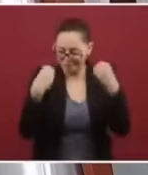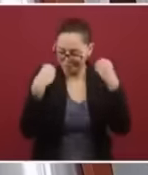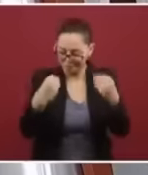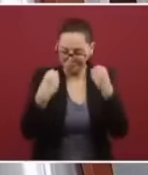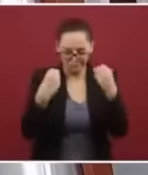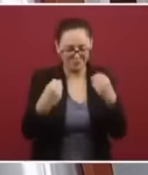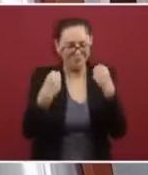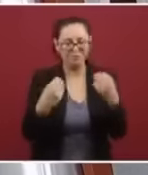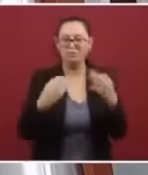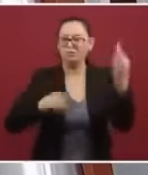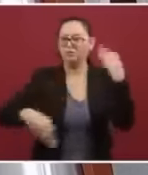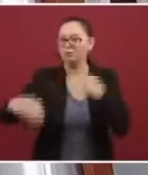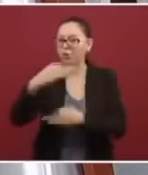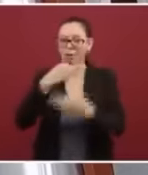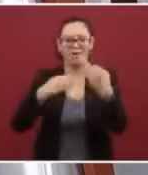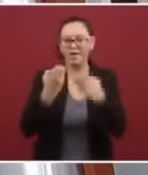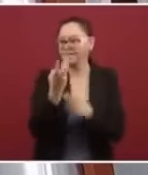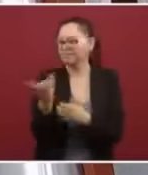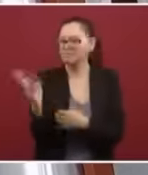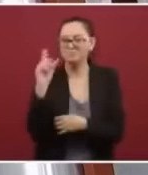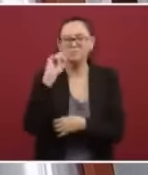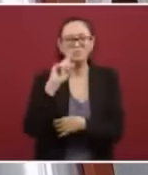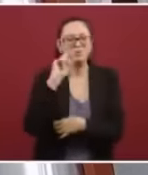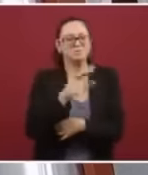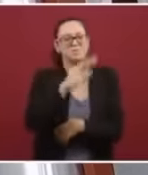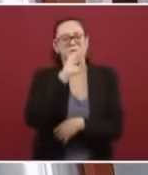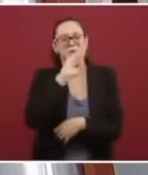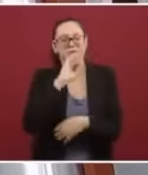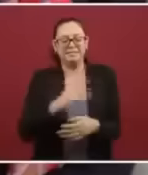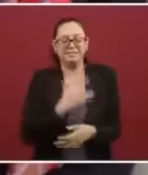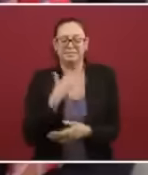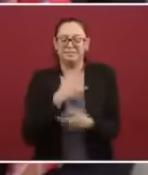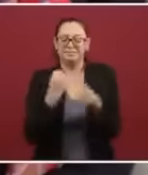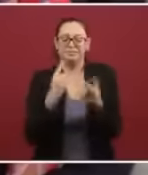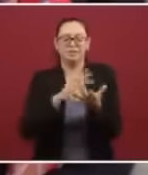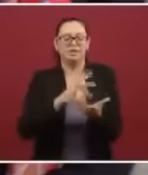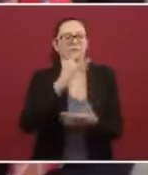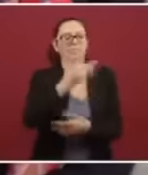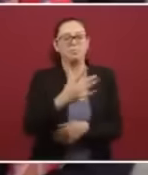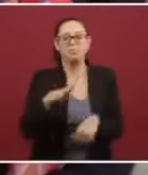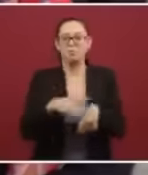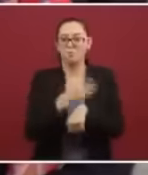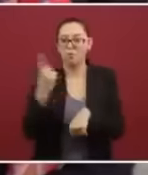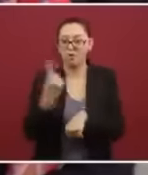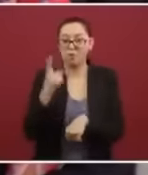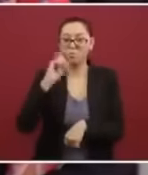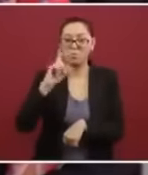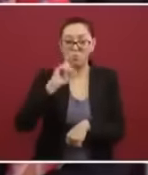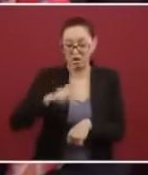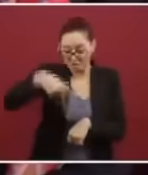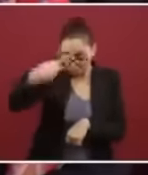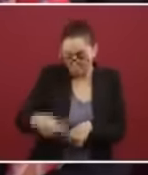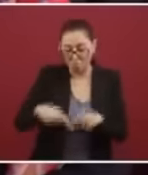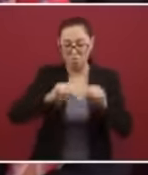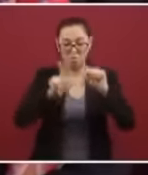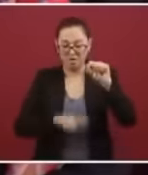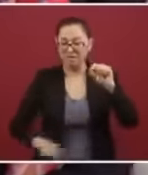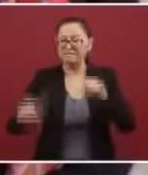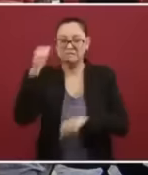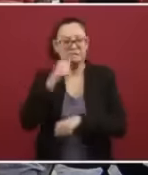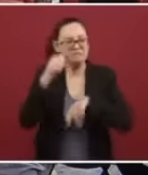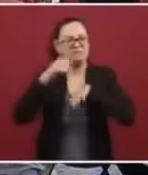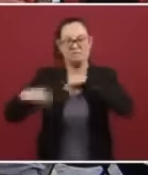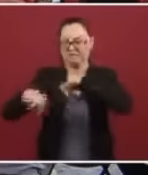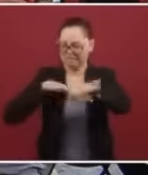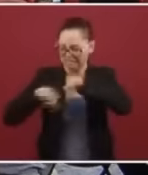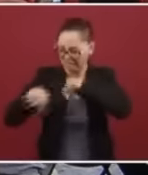aquí nos sentimos muy agradecidas porque las mujeres de este país siempre hemos trabajado el triple que los hombres,